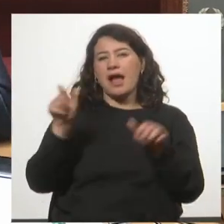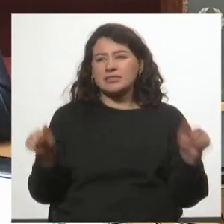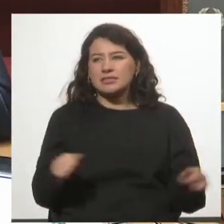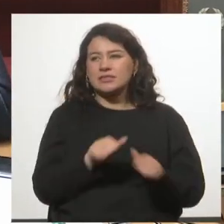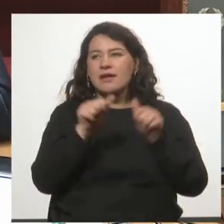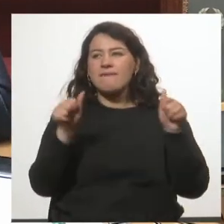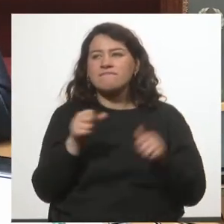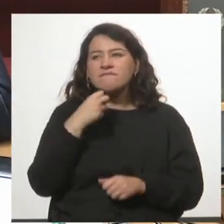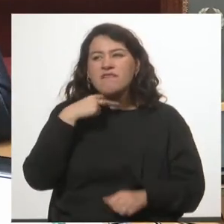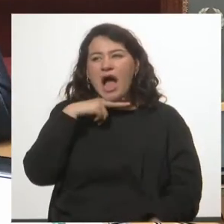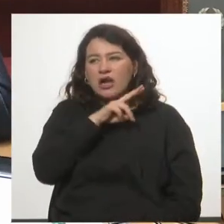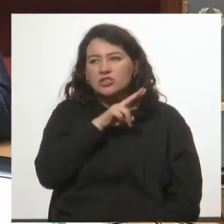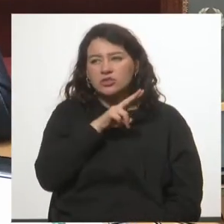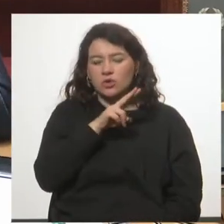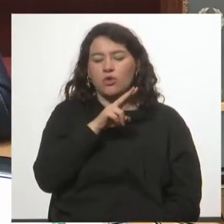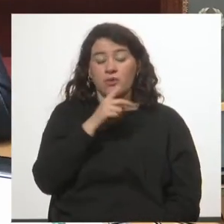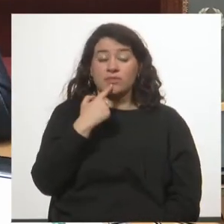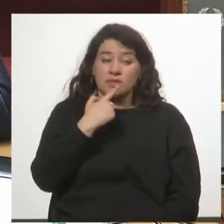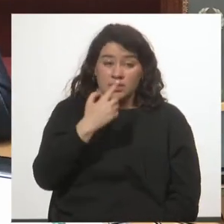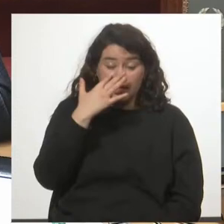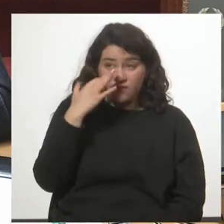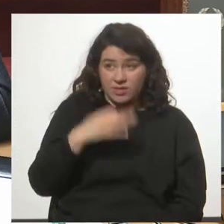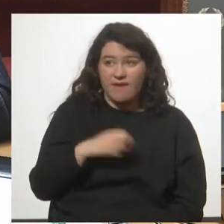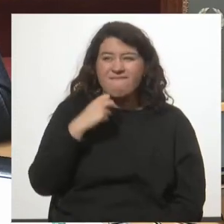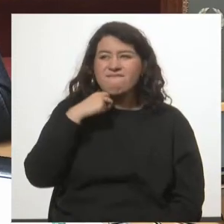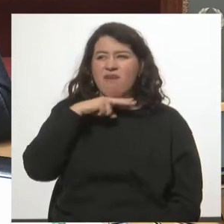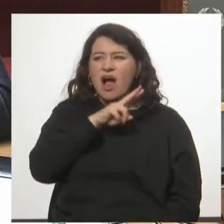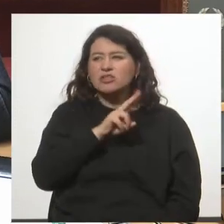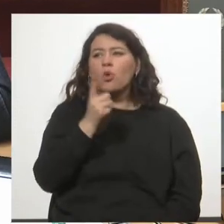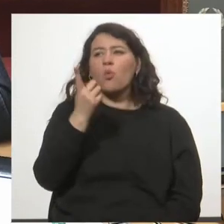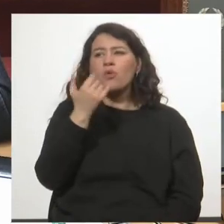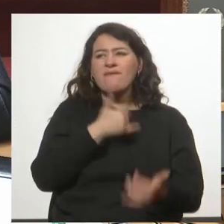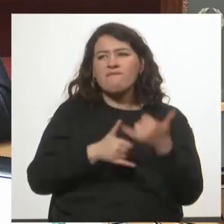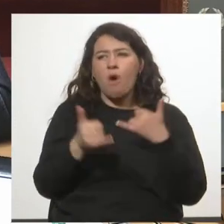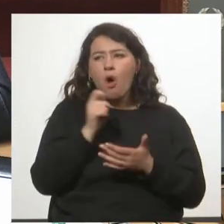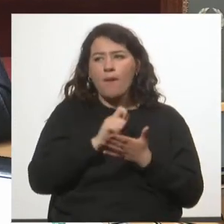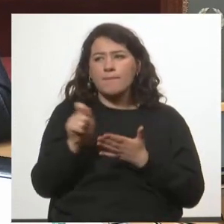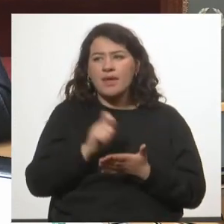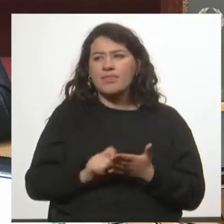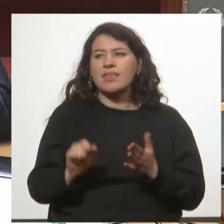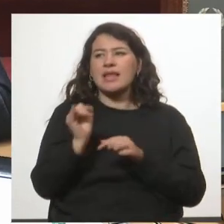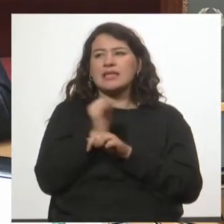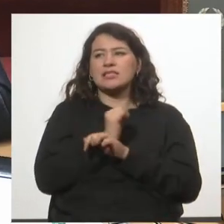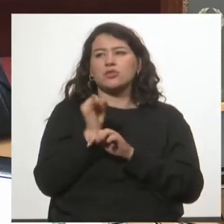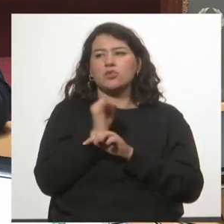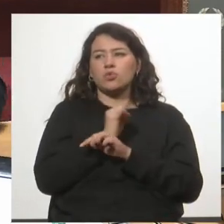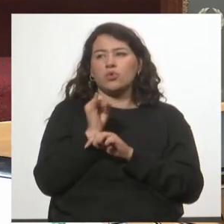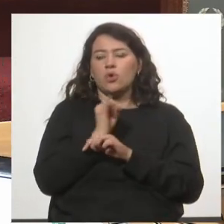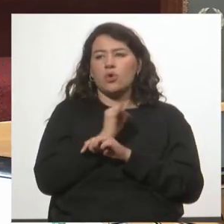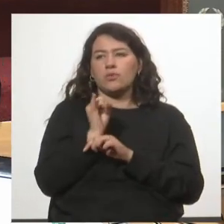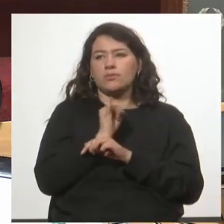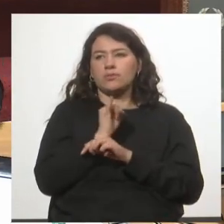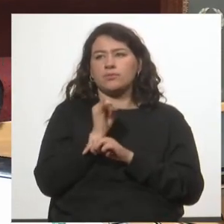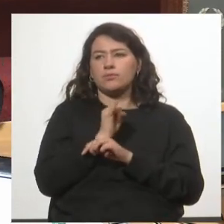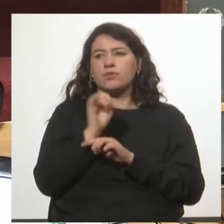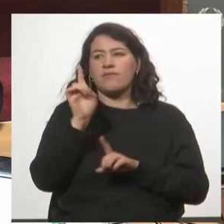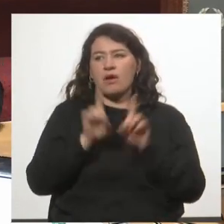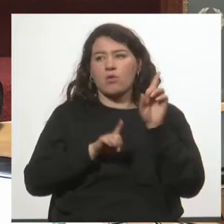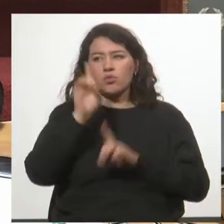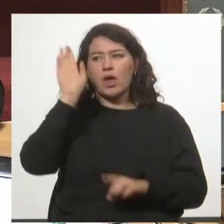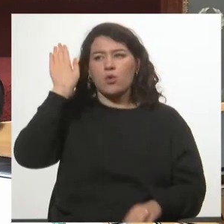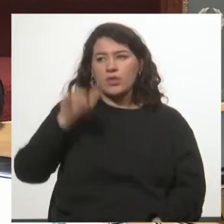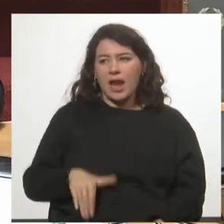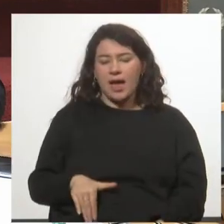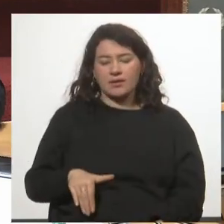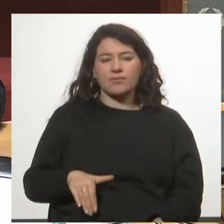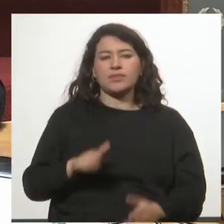que vamos a decir las cosas como son un informe del instituto de la udelar de